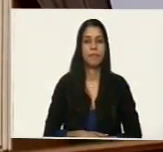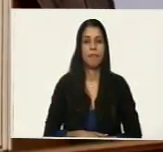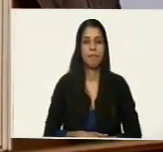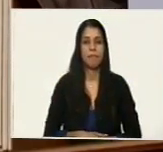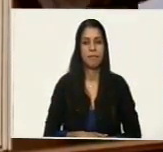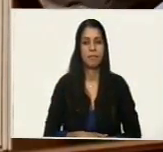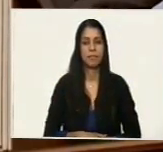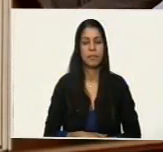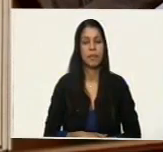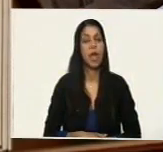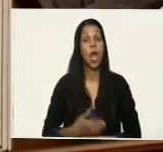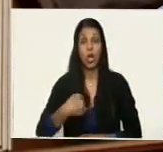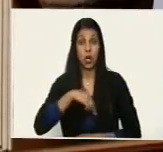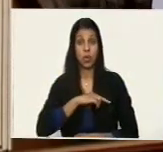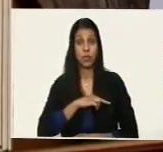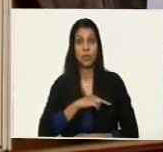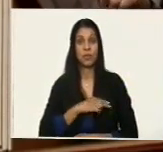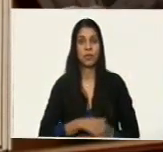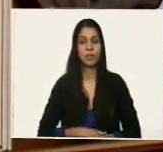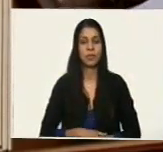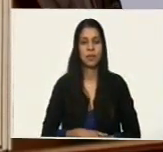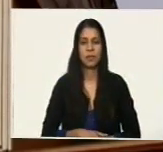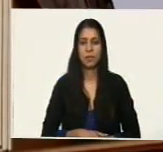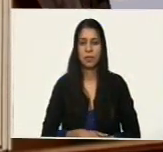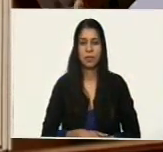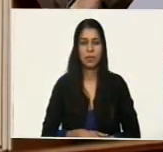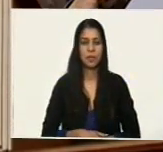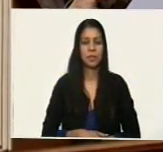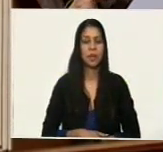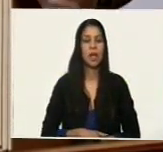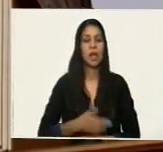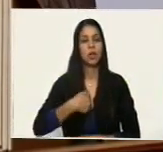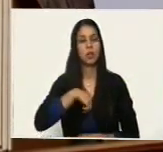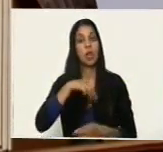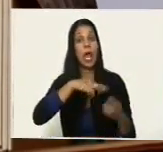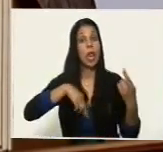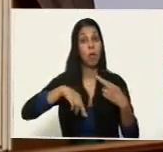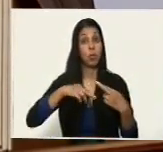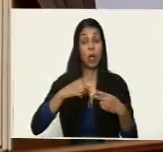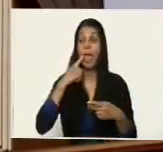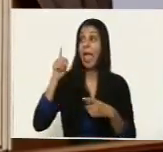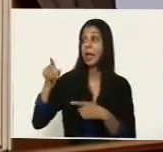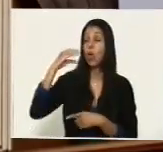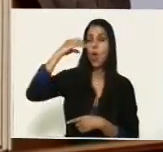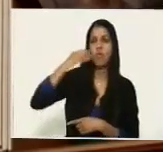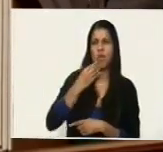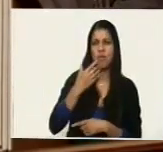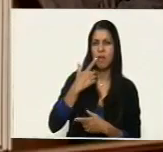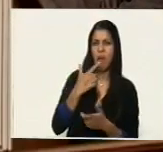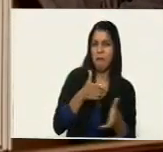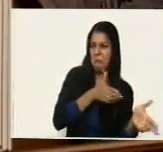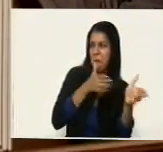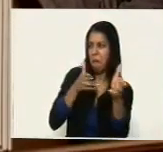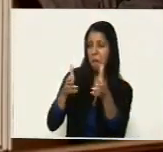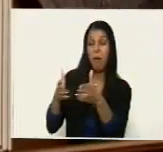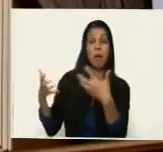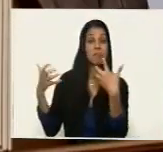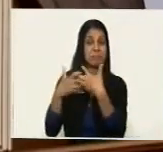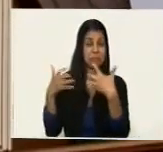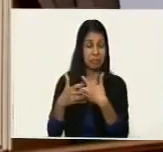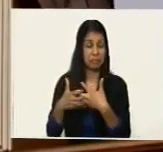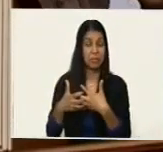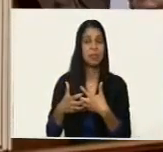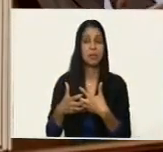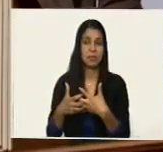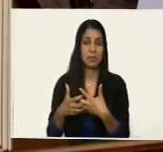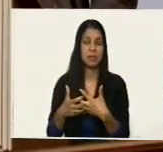nosotros llegamos, hicimos la revolución por la vía de las armas, nosotros llegamos, nosotros liquidamos el viejo orden y